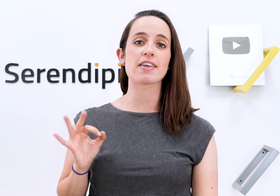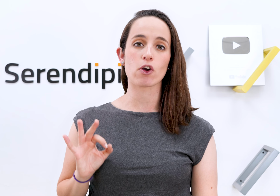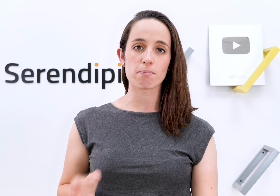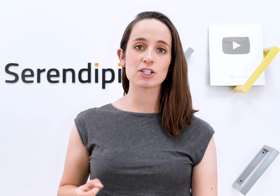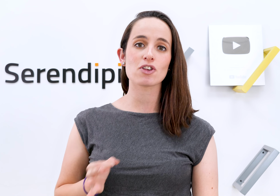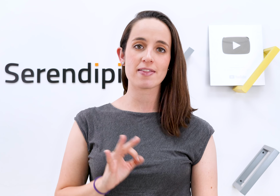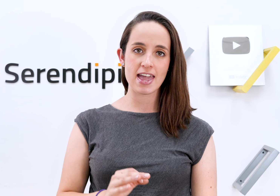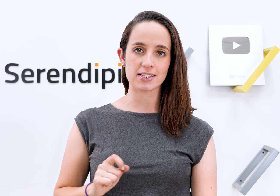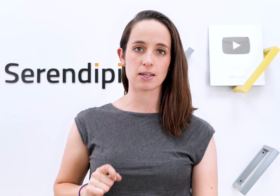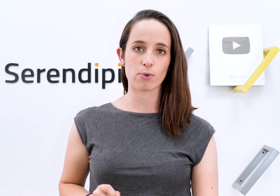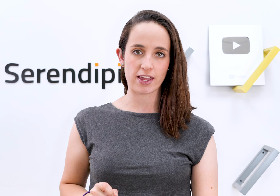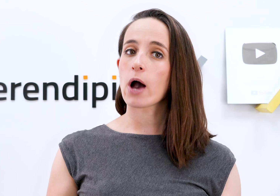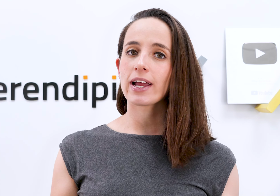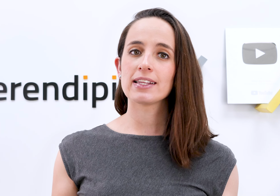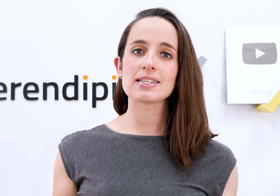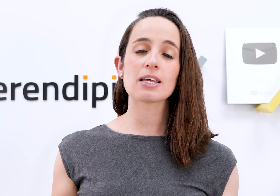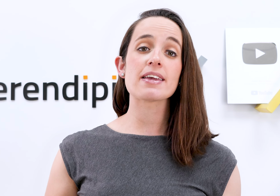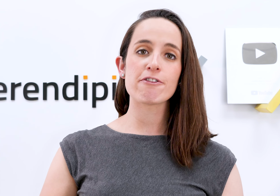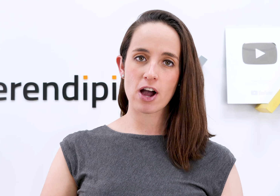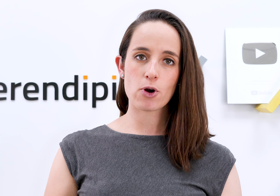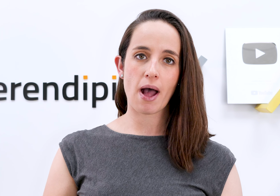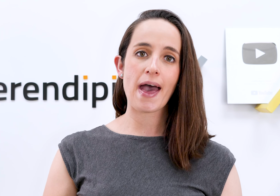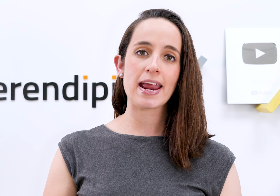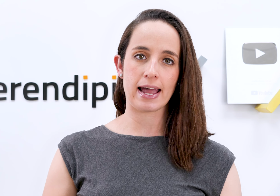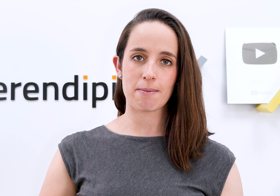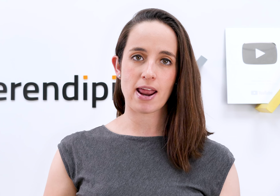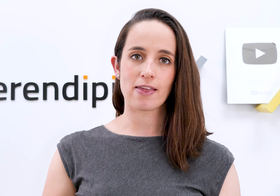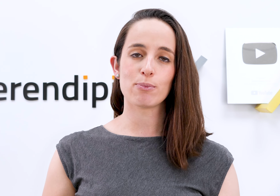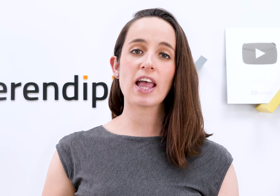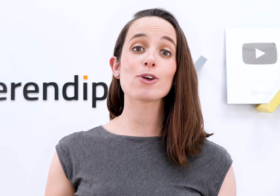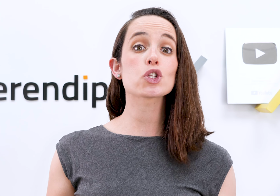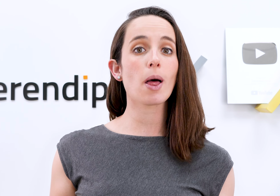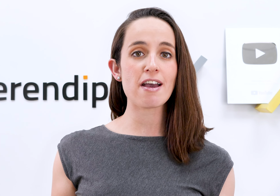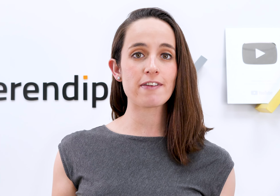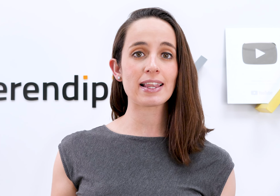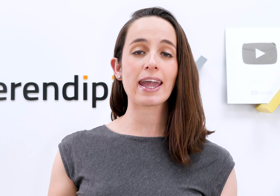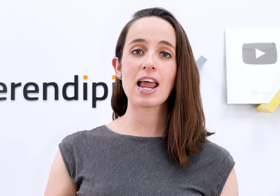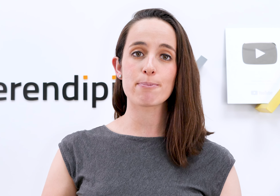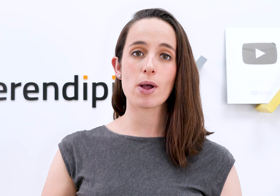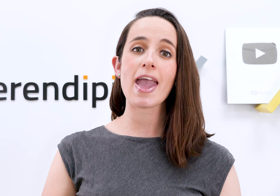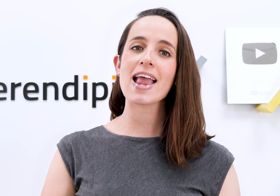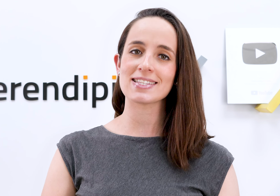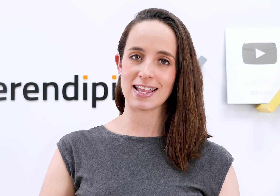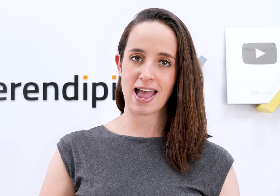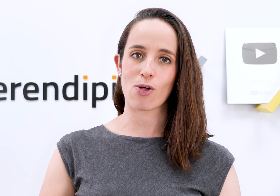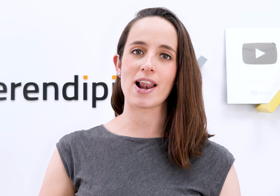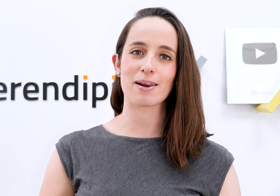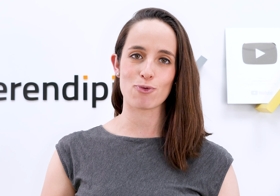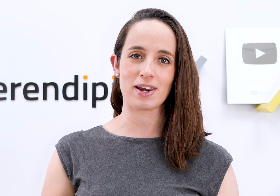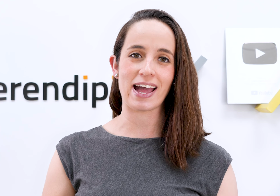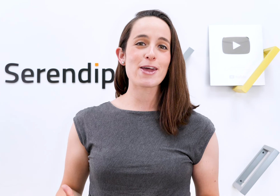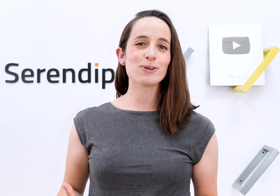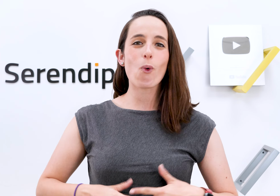13 fideicomisos de este poder. Aunque la iniciativa ya fue aprobada en la Cámara de Diputados, todavía falta que la apruebe el Senado